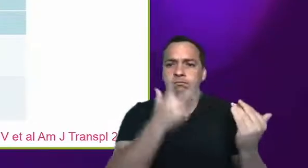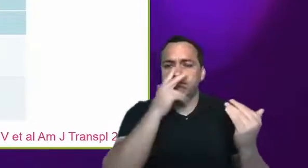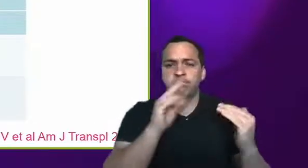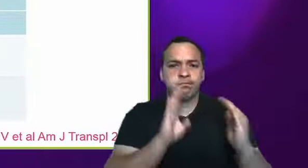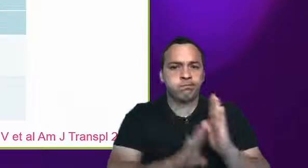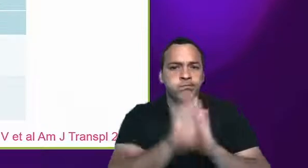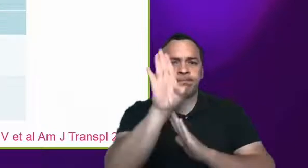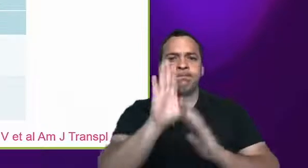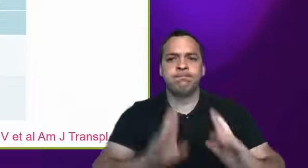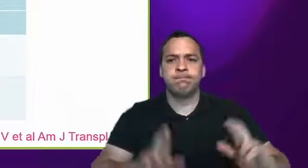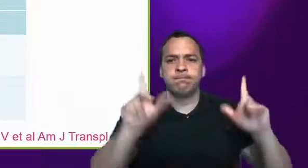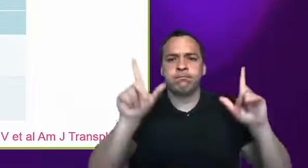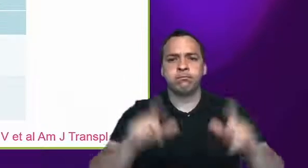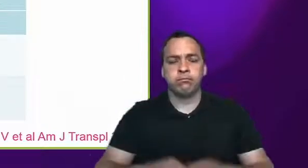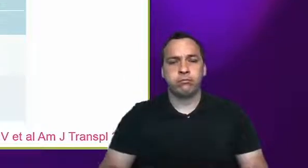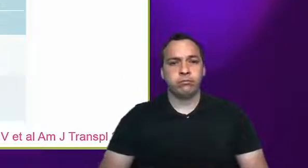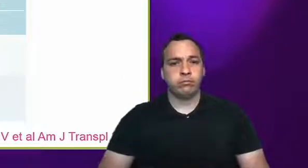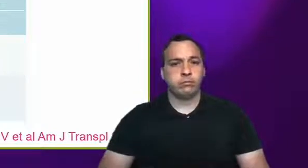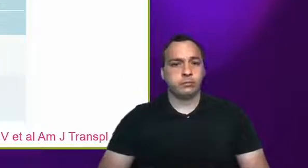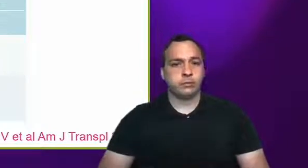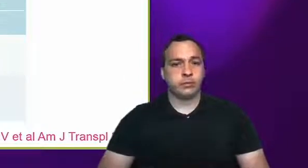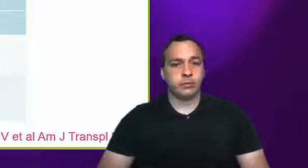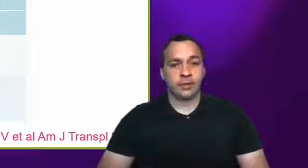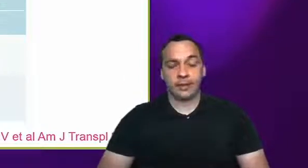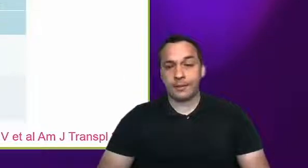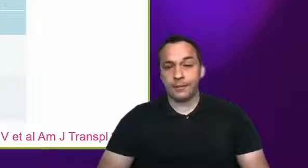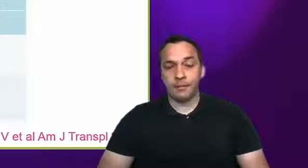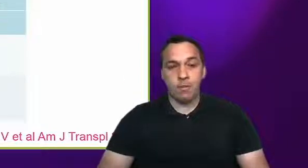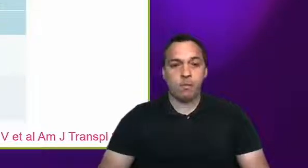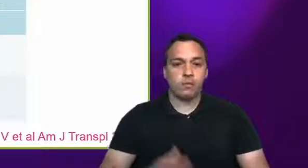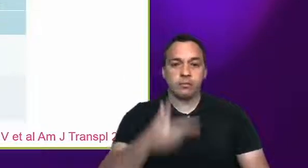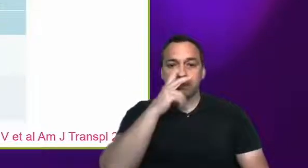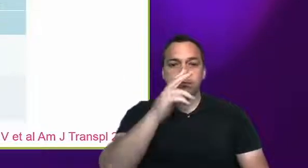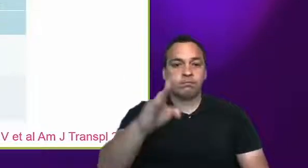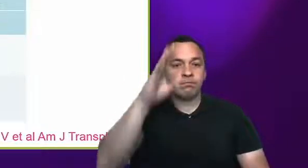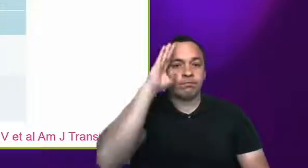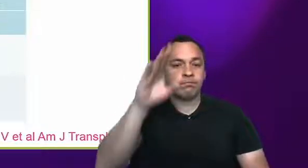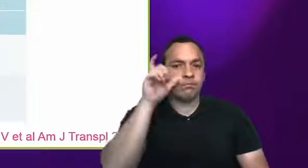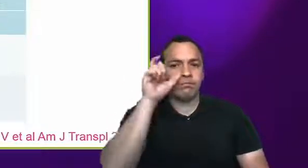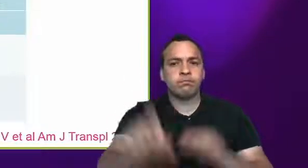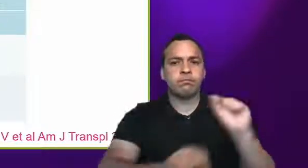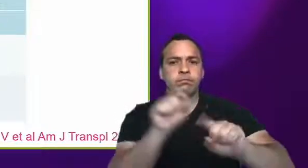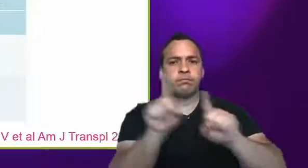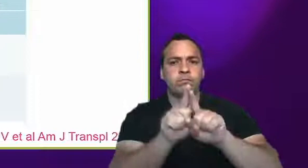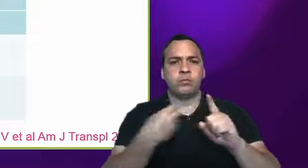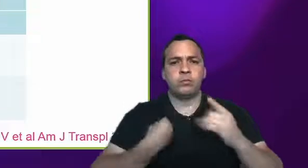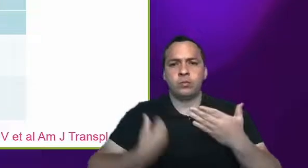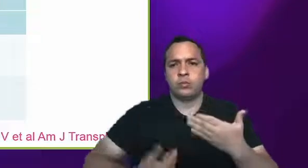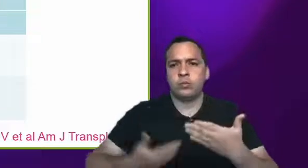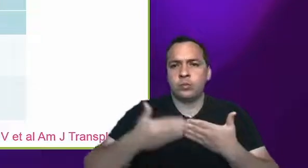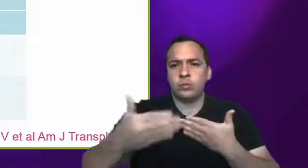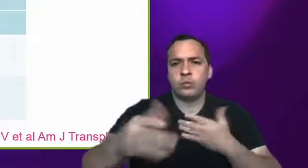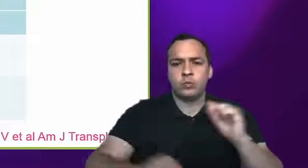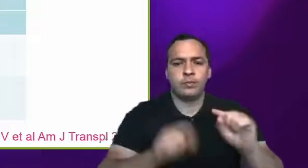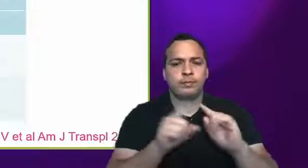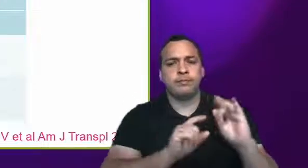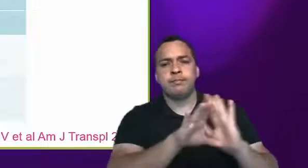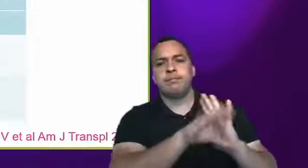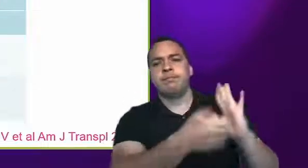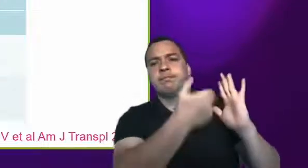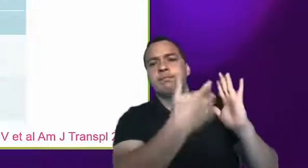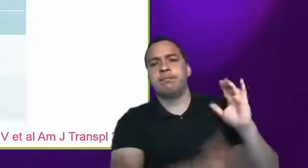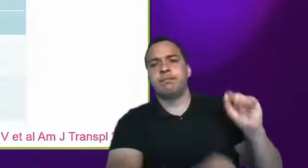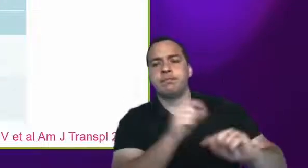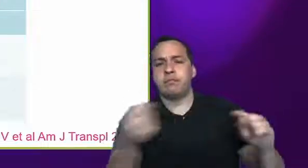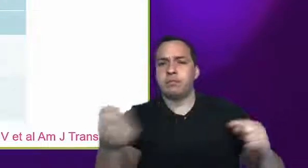tipo. El dato pero más interesante es el benefit survival, que es un concepto relativamente